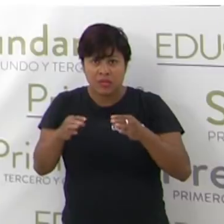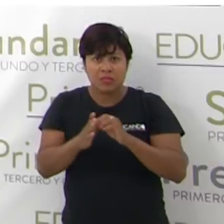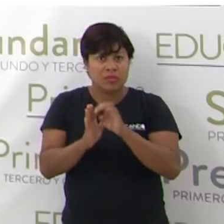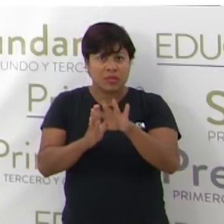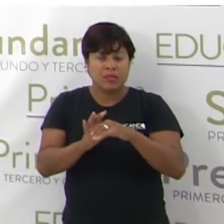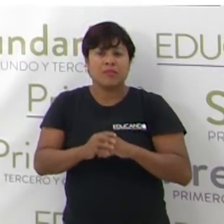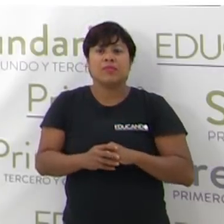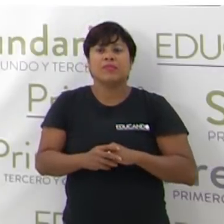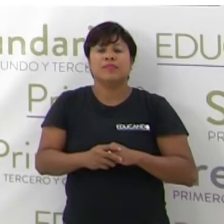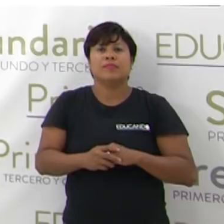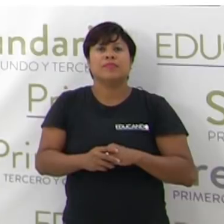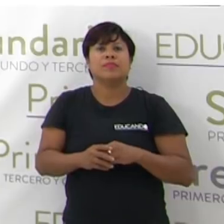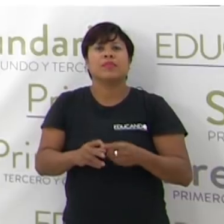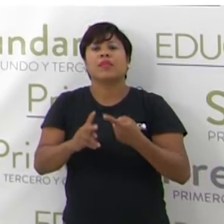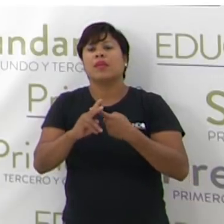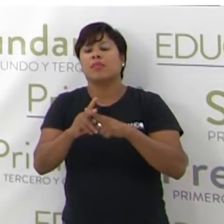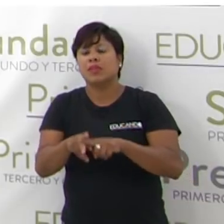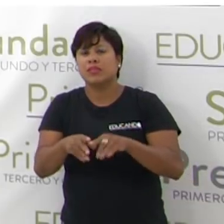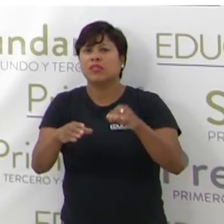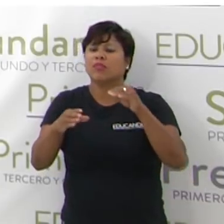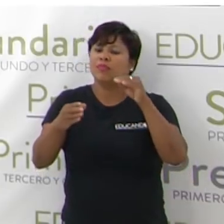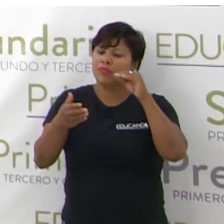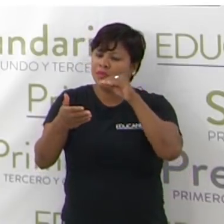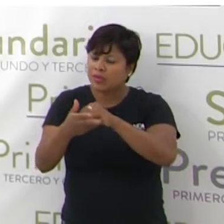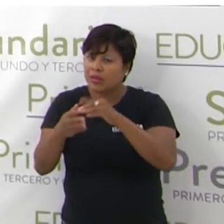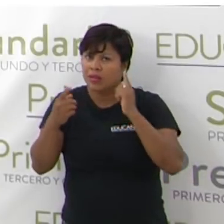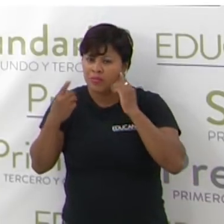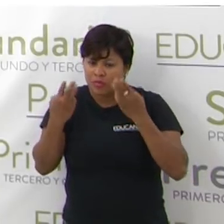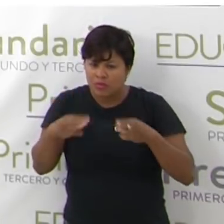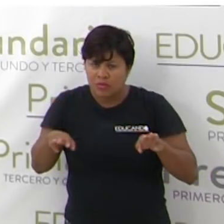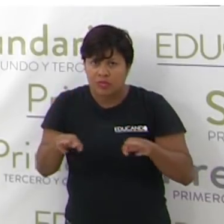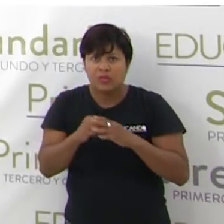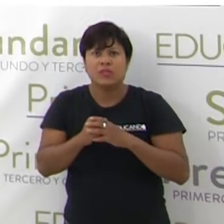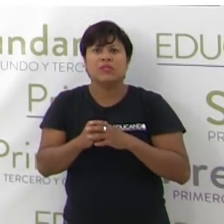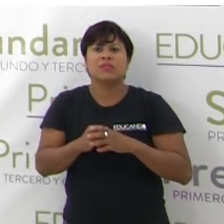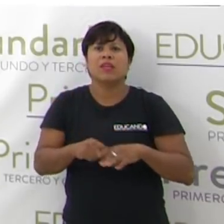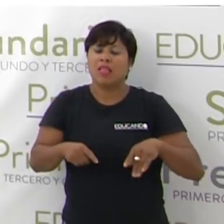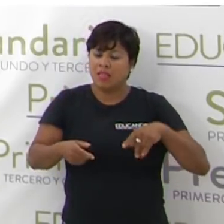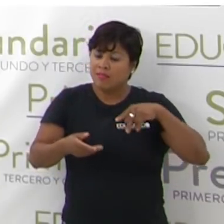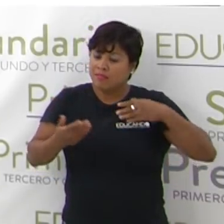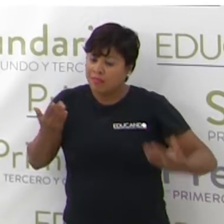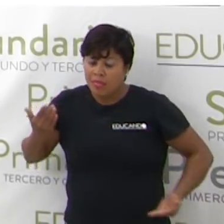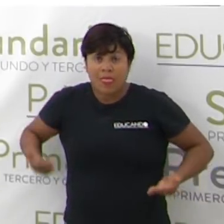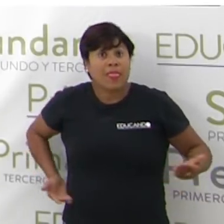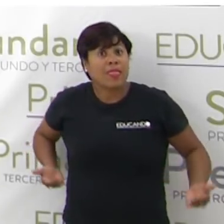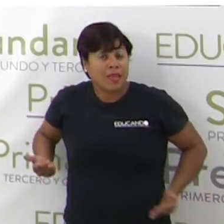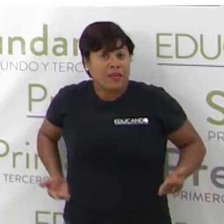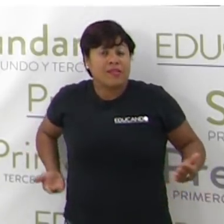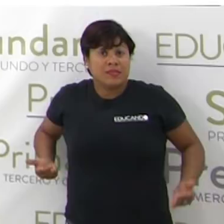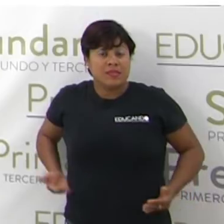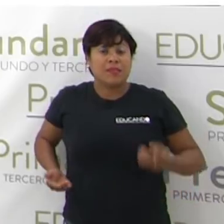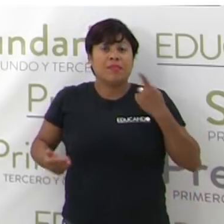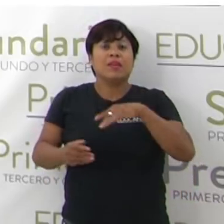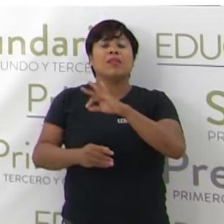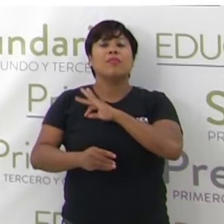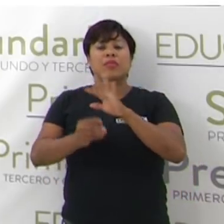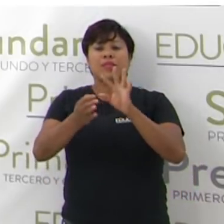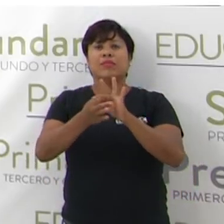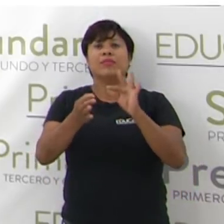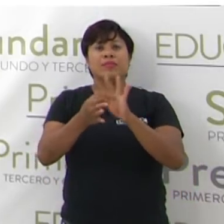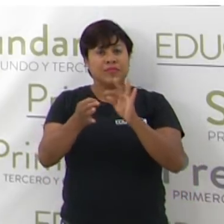continuación. Empezó a incorporar la música, empezó a incorporar la danza para poder contar